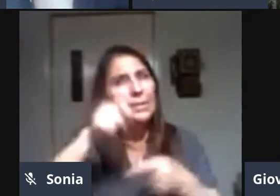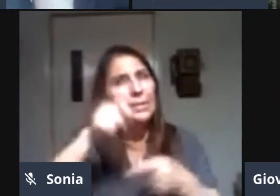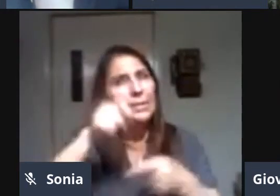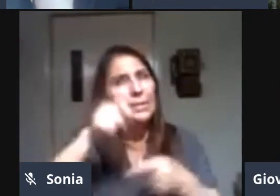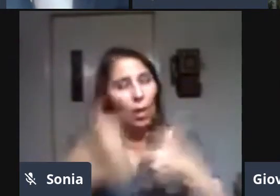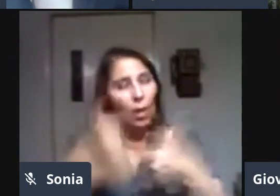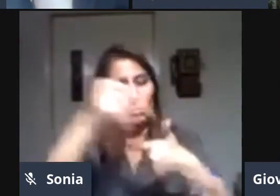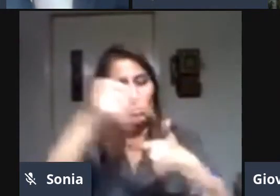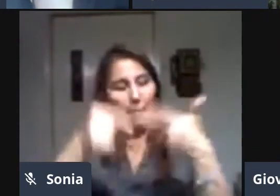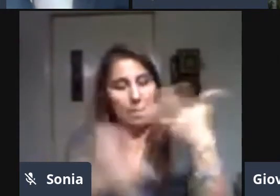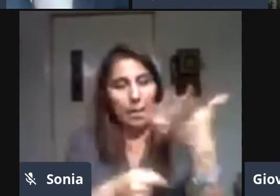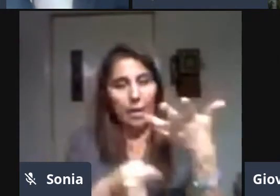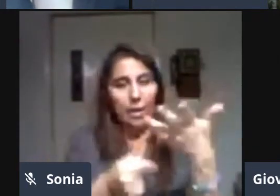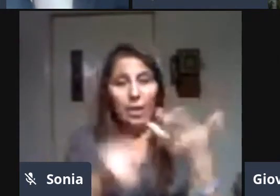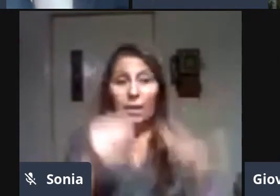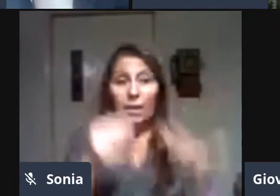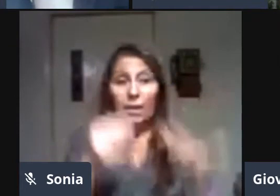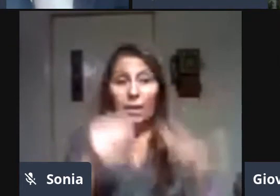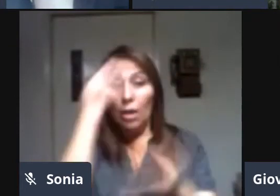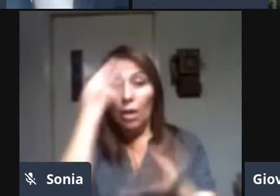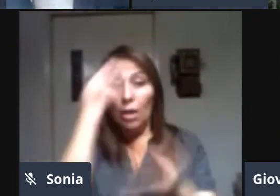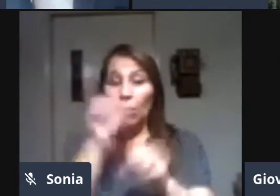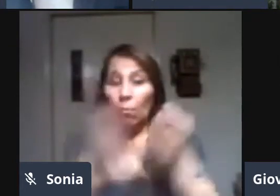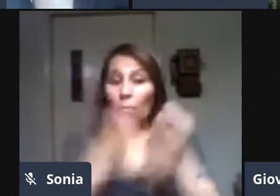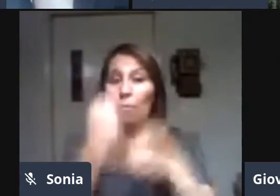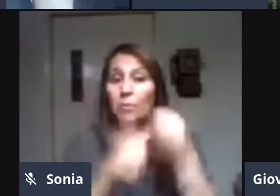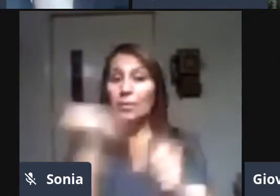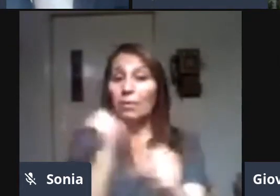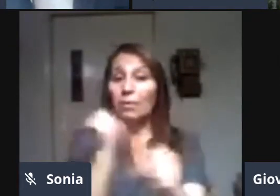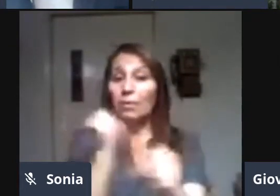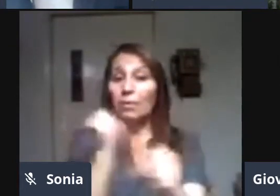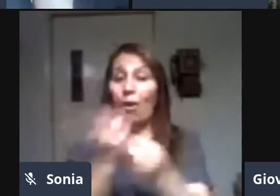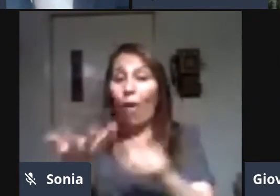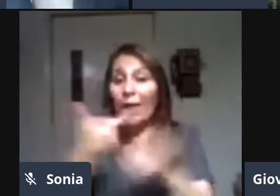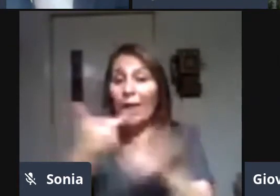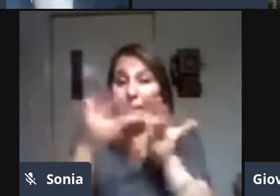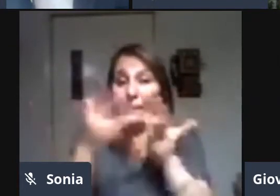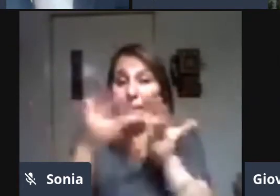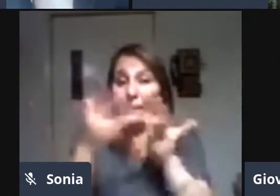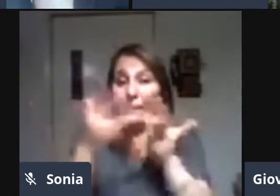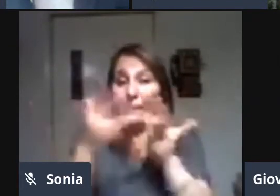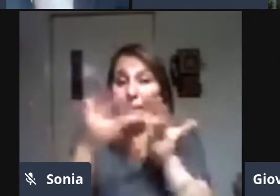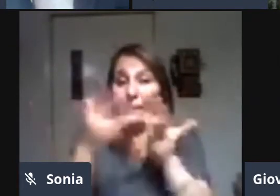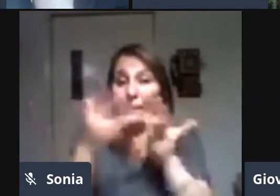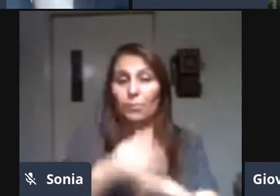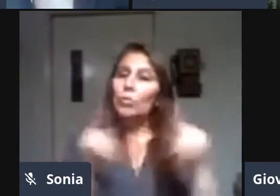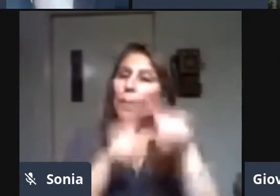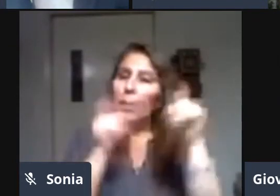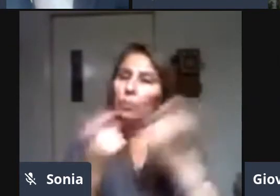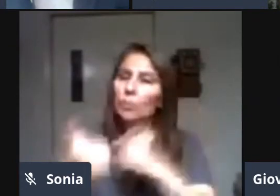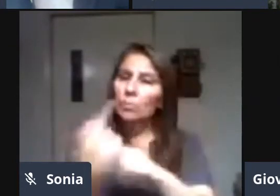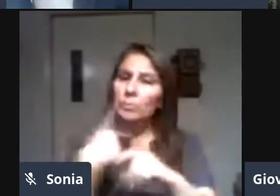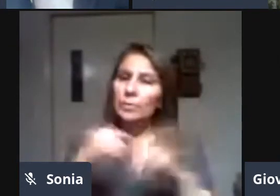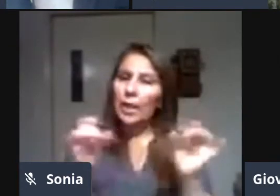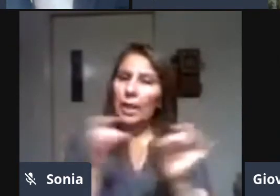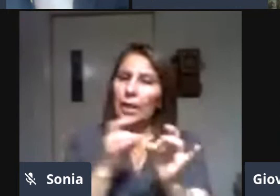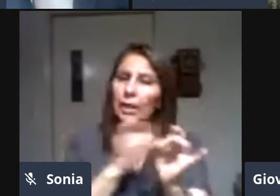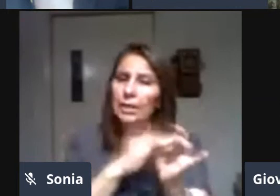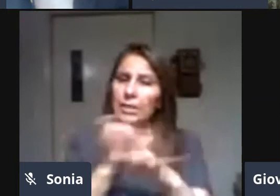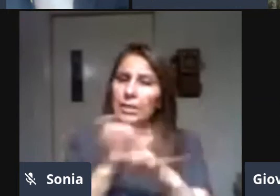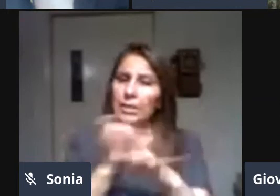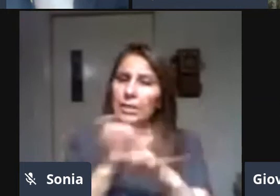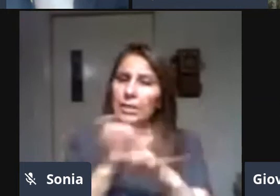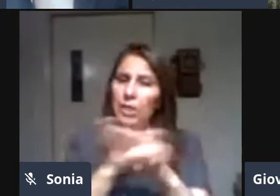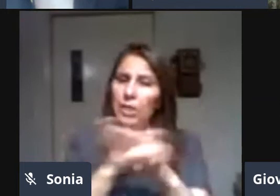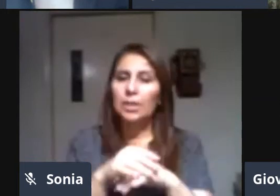hacer desde el art yo allí había una pregunta que hacía un compañero en el chat